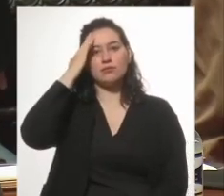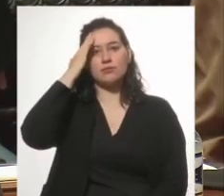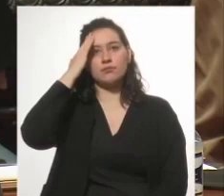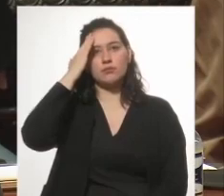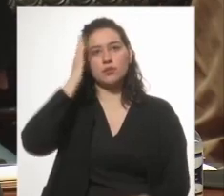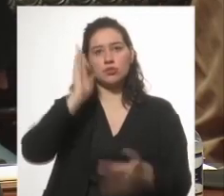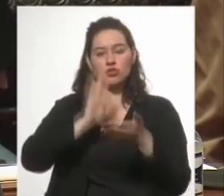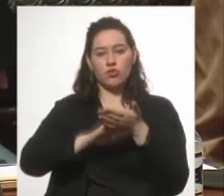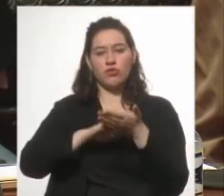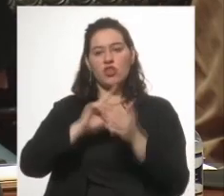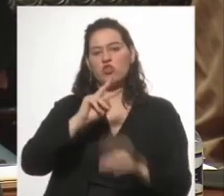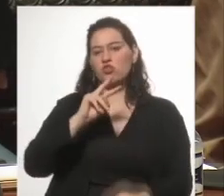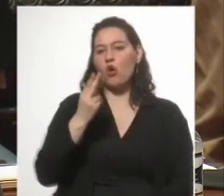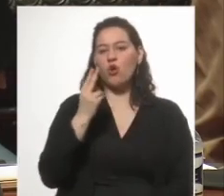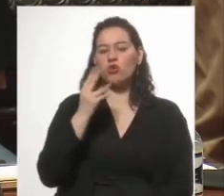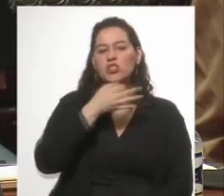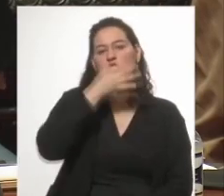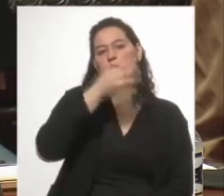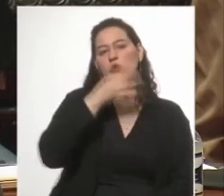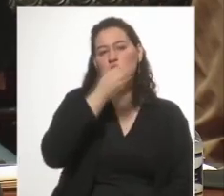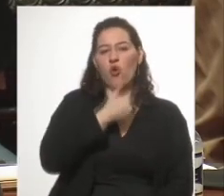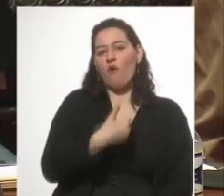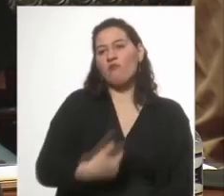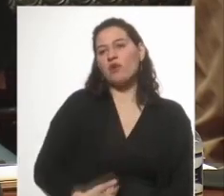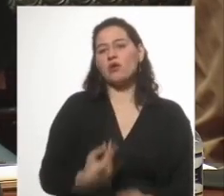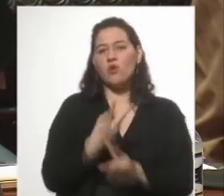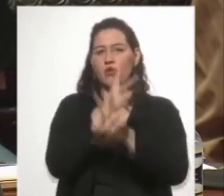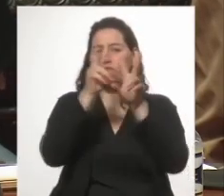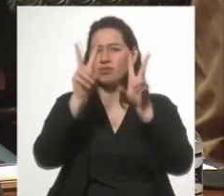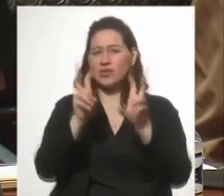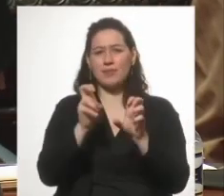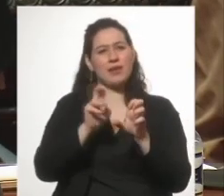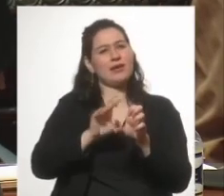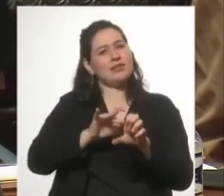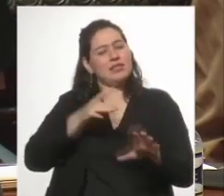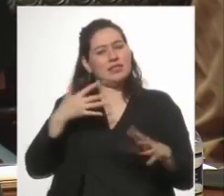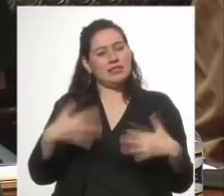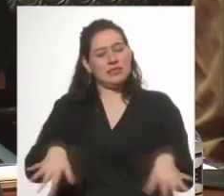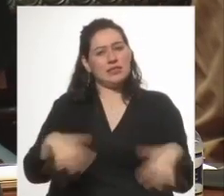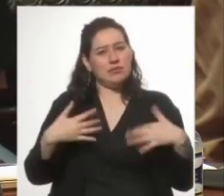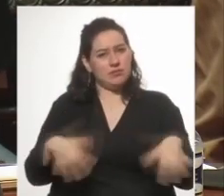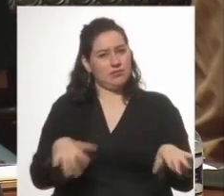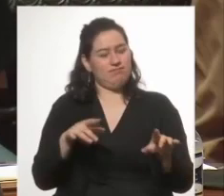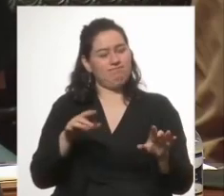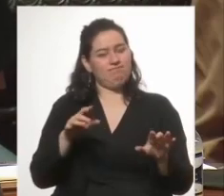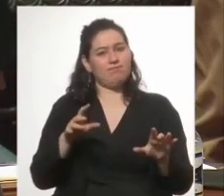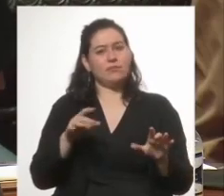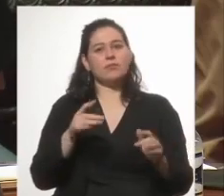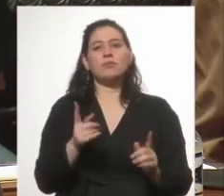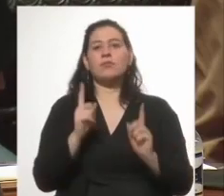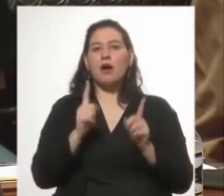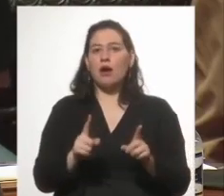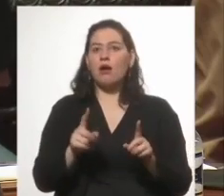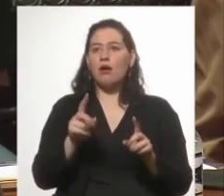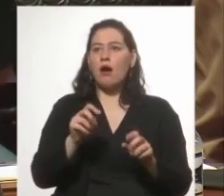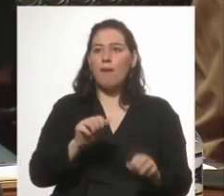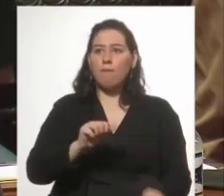acerca del doble discurso del gobierno en un tema tan sensible y que fuera